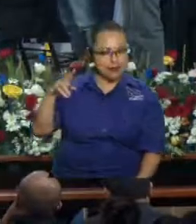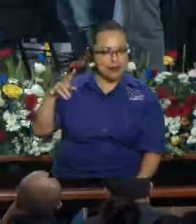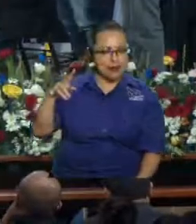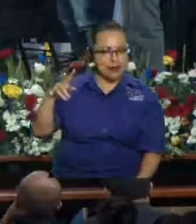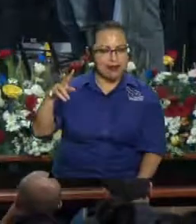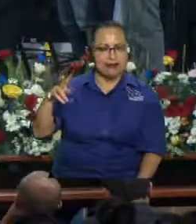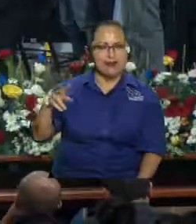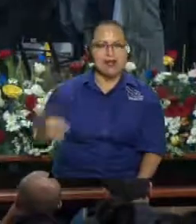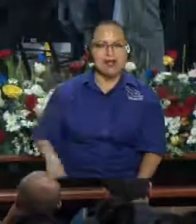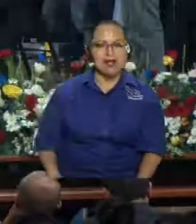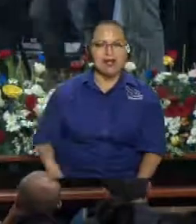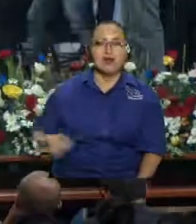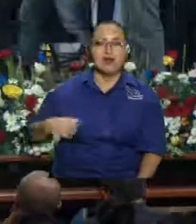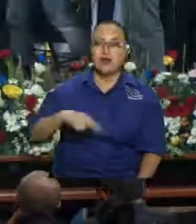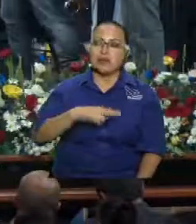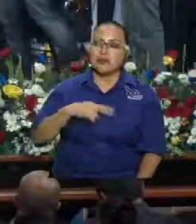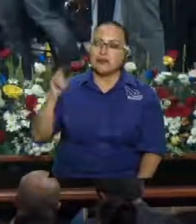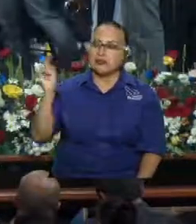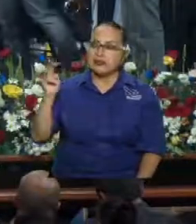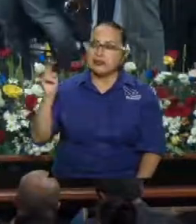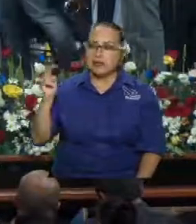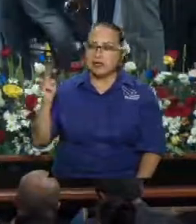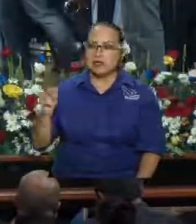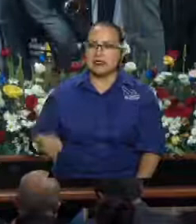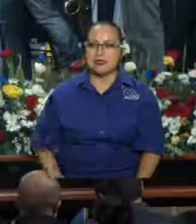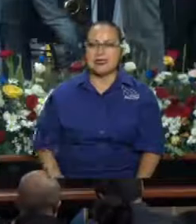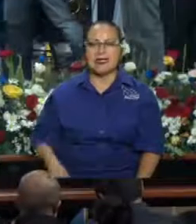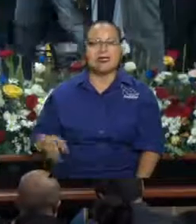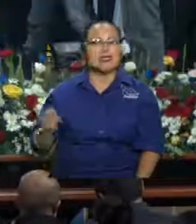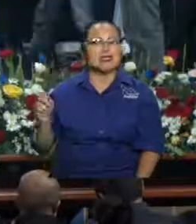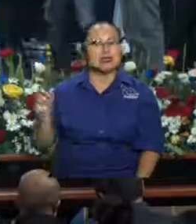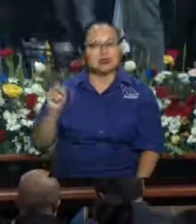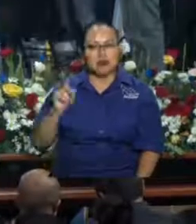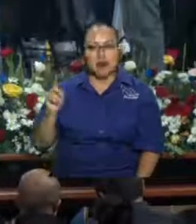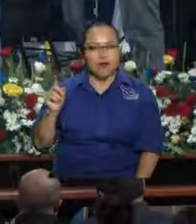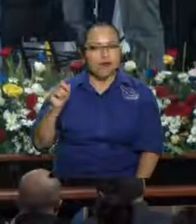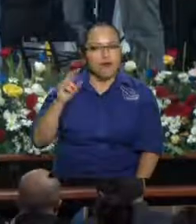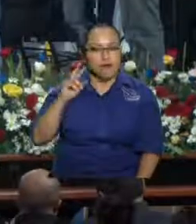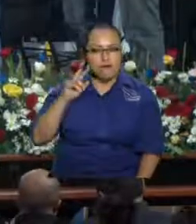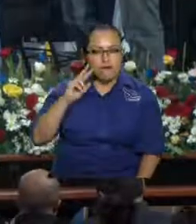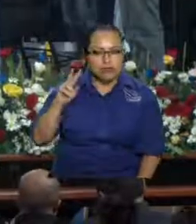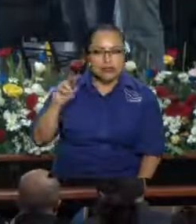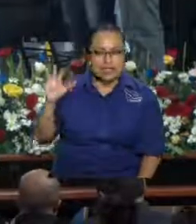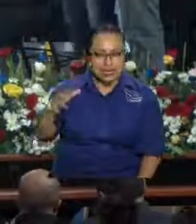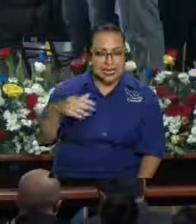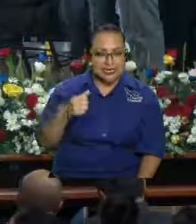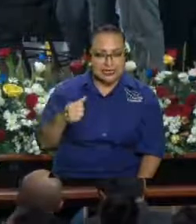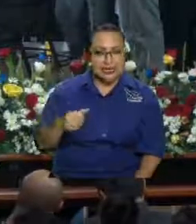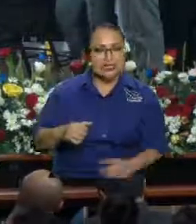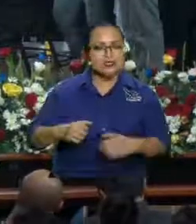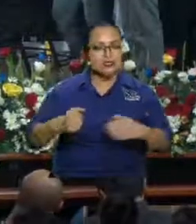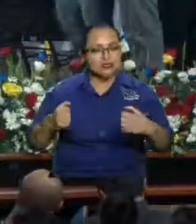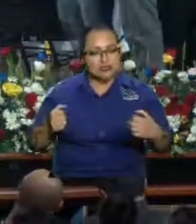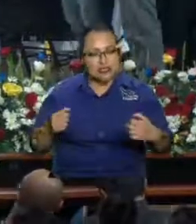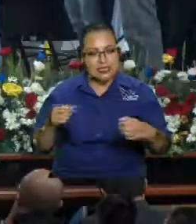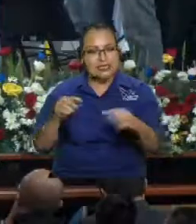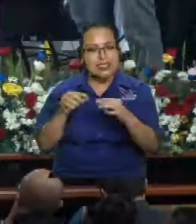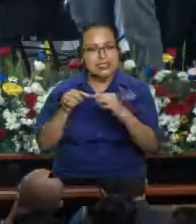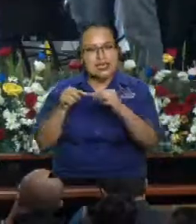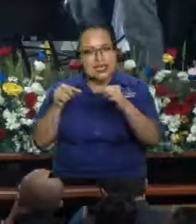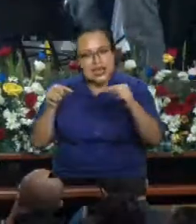y acortando, porque si no nos alcanza para uno de ellos, aquí sí le vamos a dar a todos, aunque sea